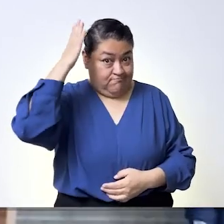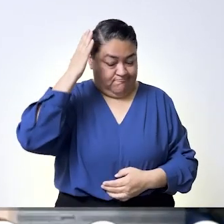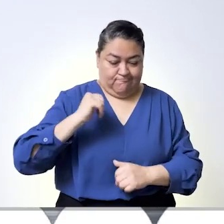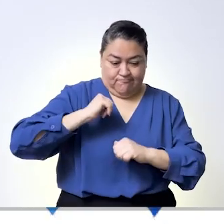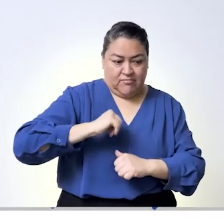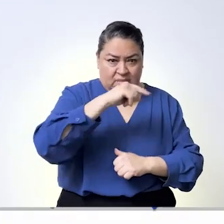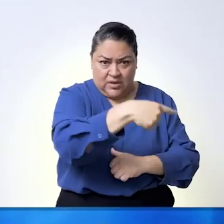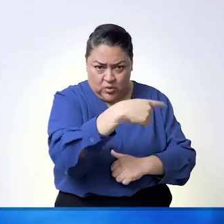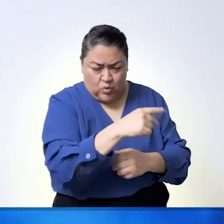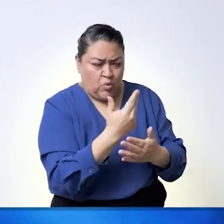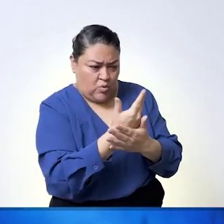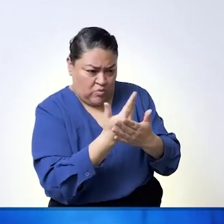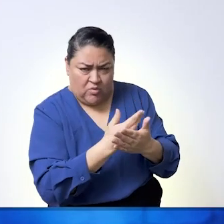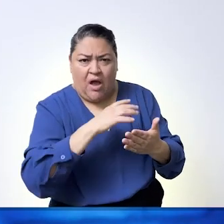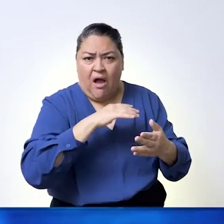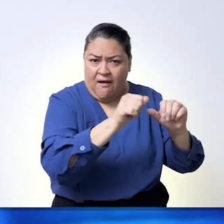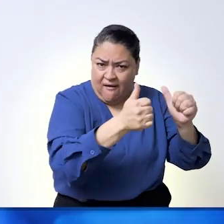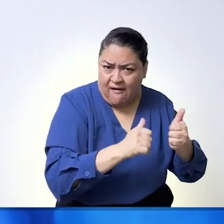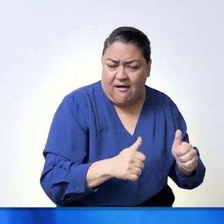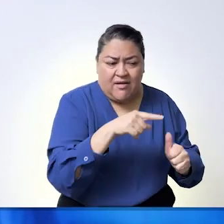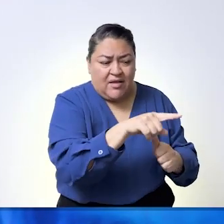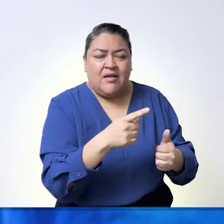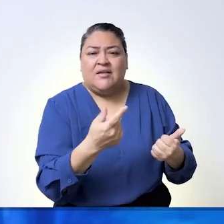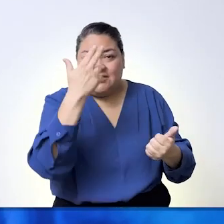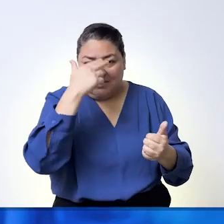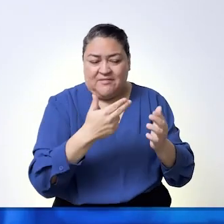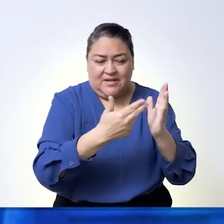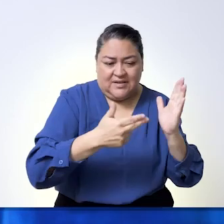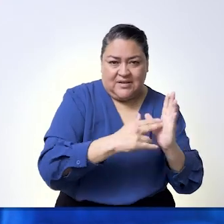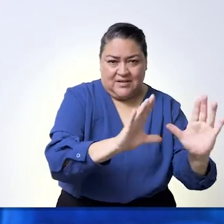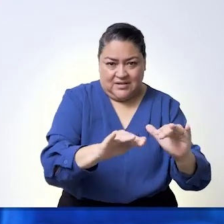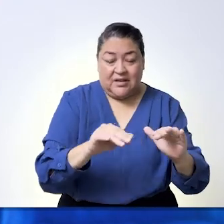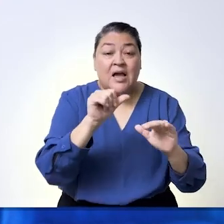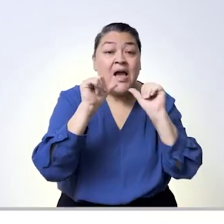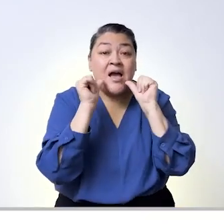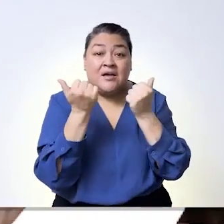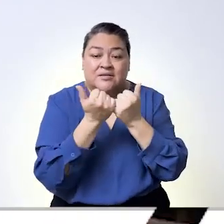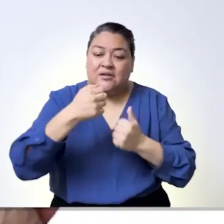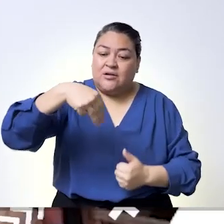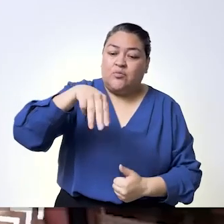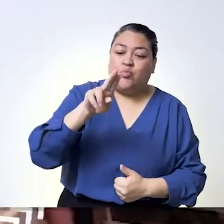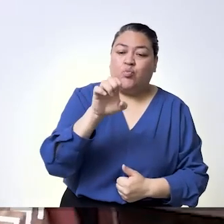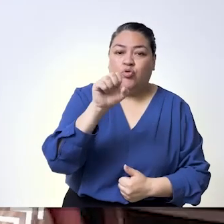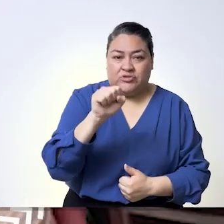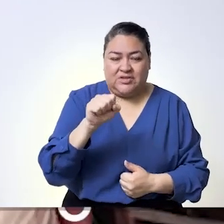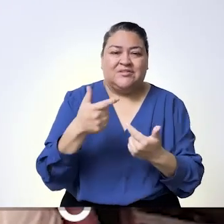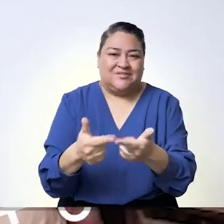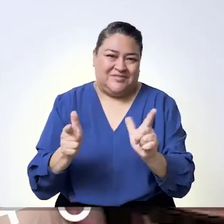activista, hace performance, es tallerista y colaboradora de la Asociación de Musas de Metal para Mujeres